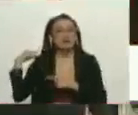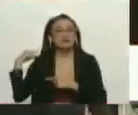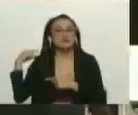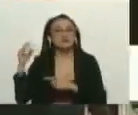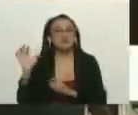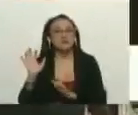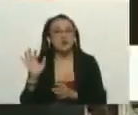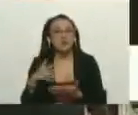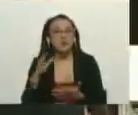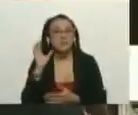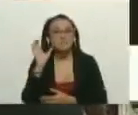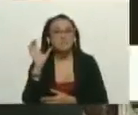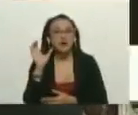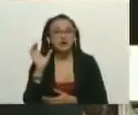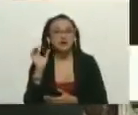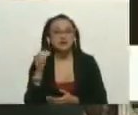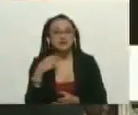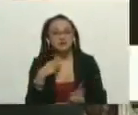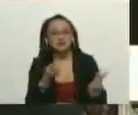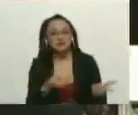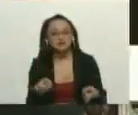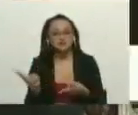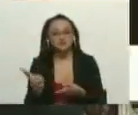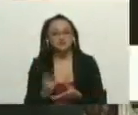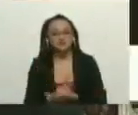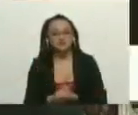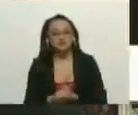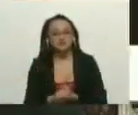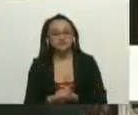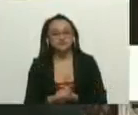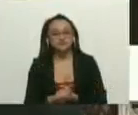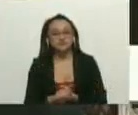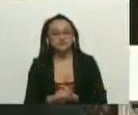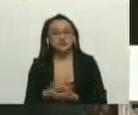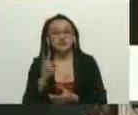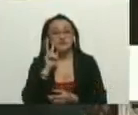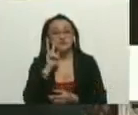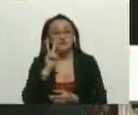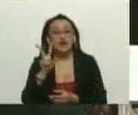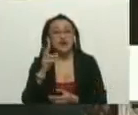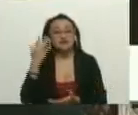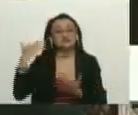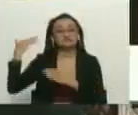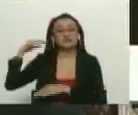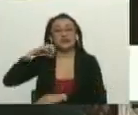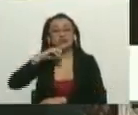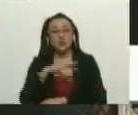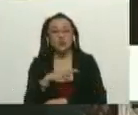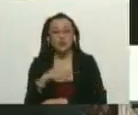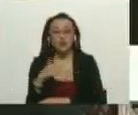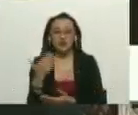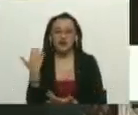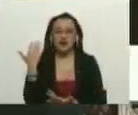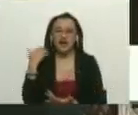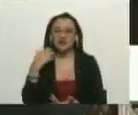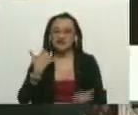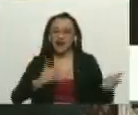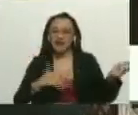cuál fue el país que recibimos. Ver atrás, como aquí, como decía Ali